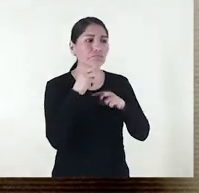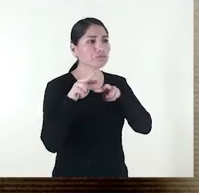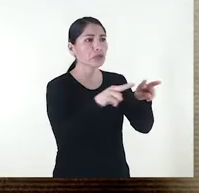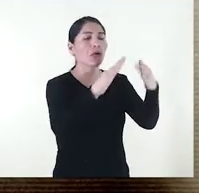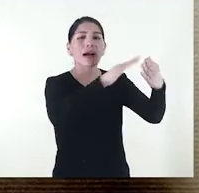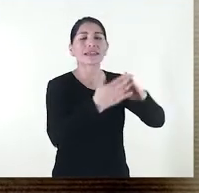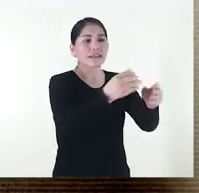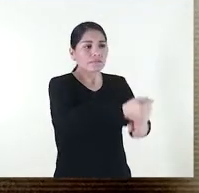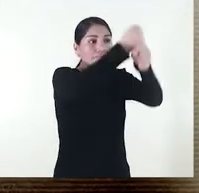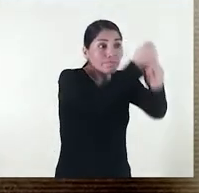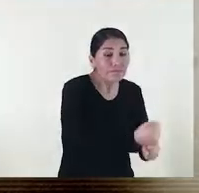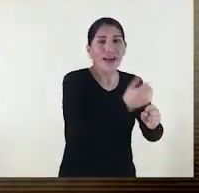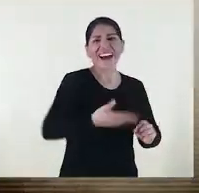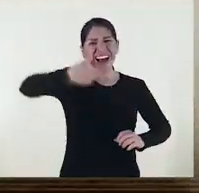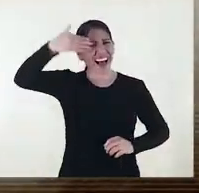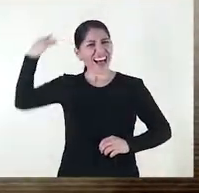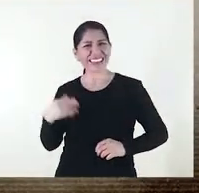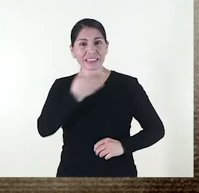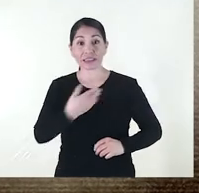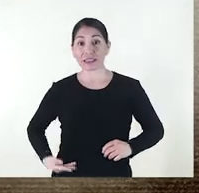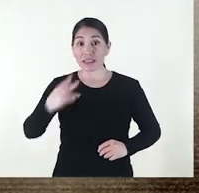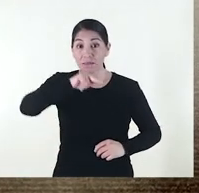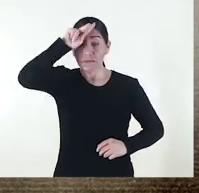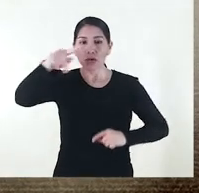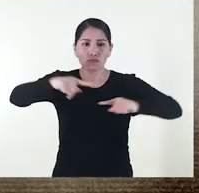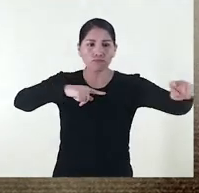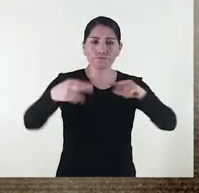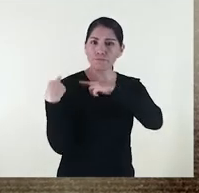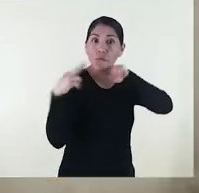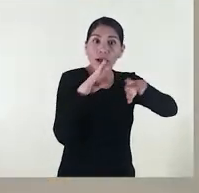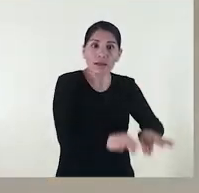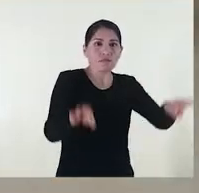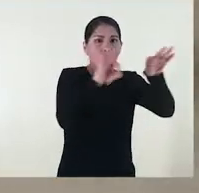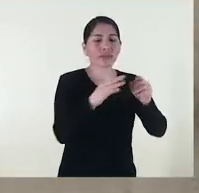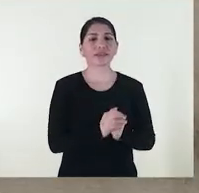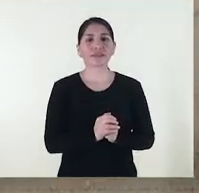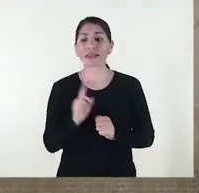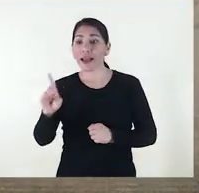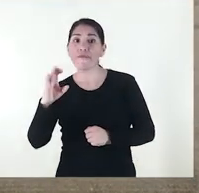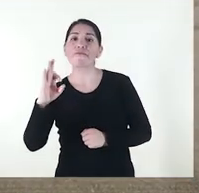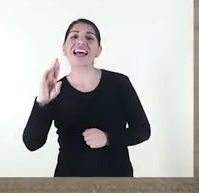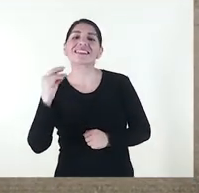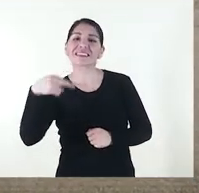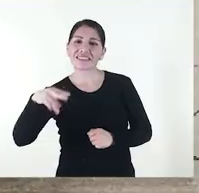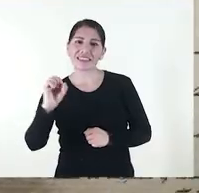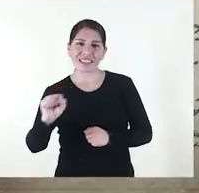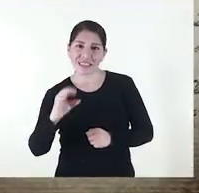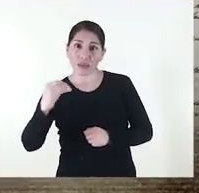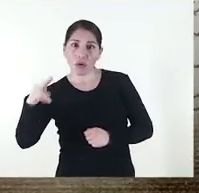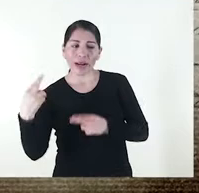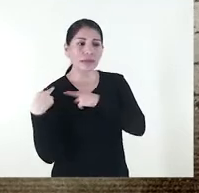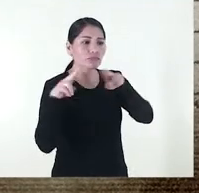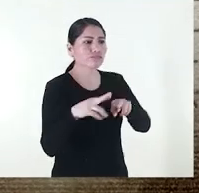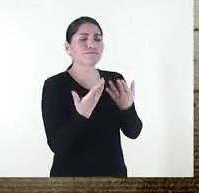altos cargos en la primera parte del gobierno del Perú, heredó de la confianza de Francisco Pizarro, sobre todo en temas contables. Este